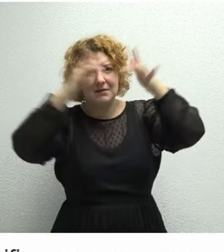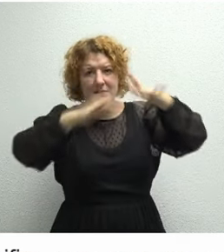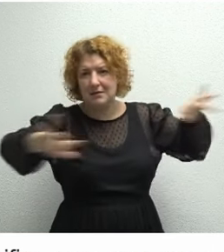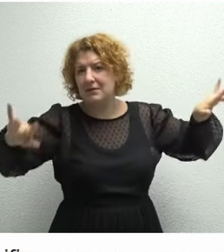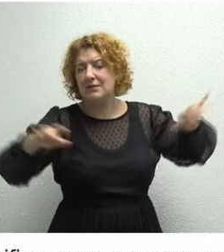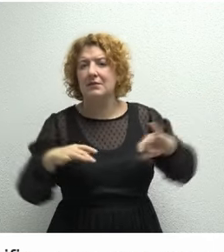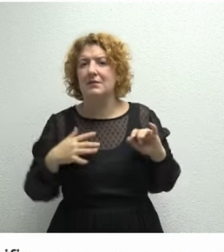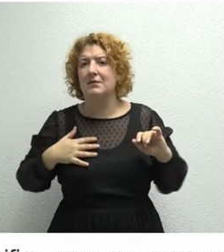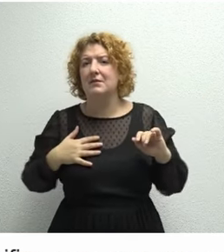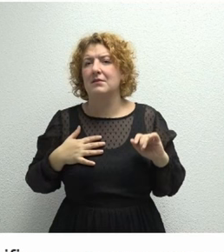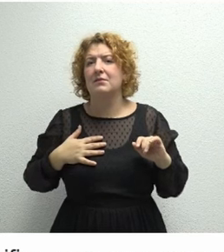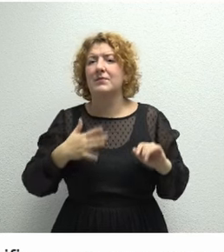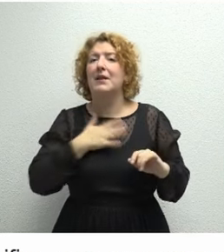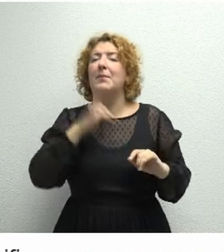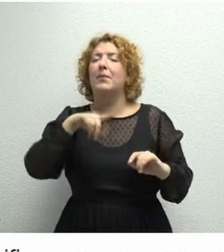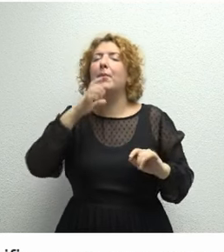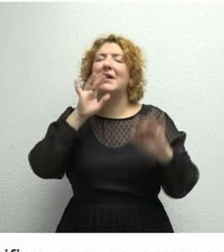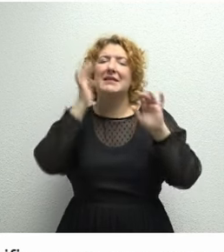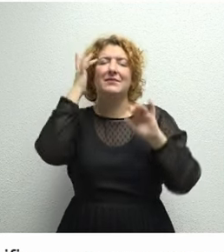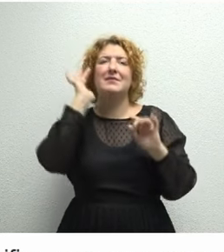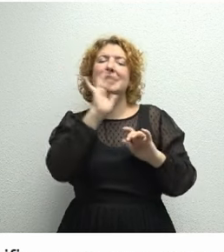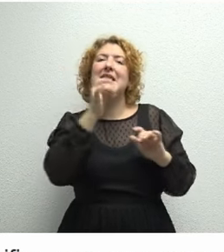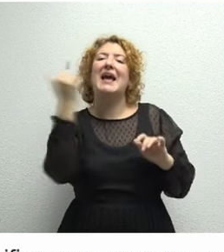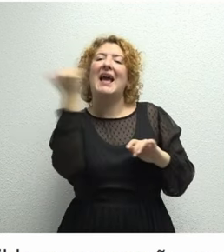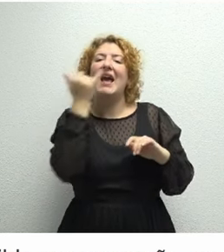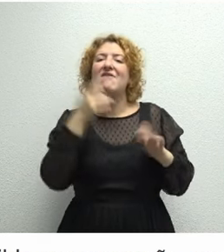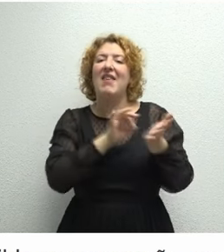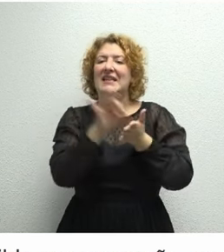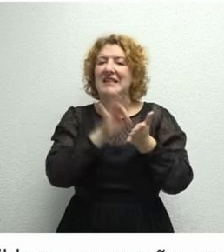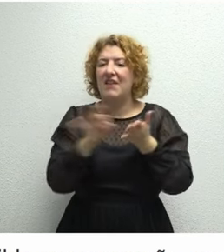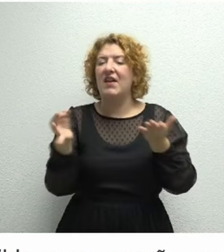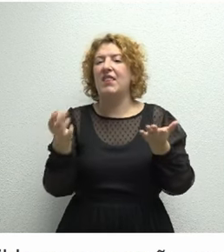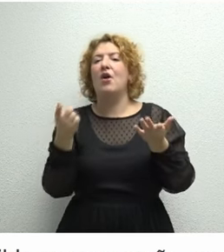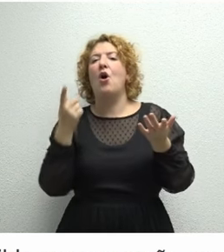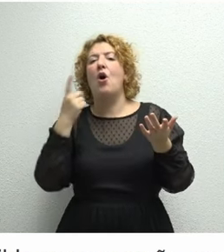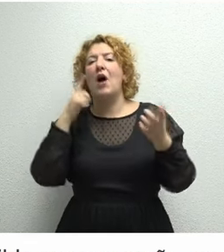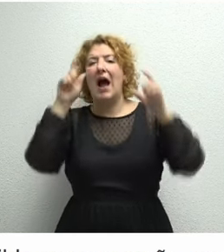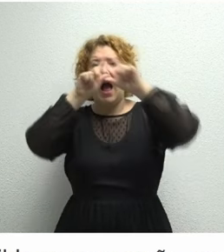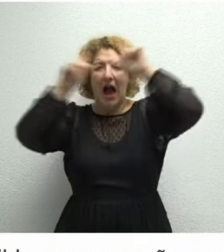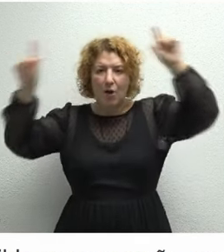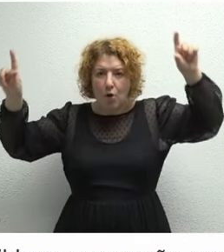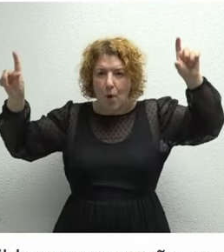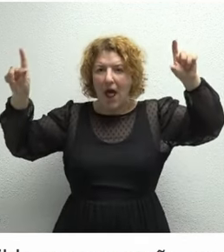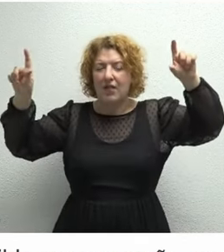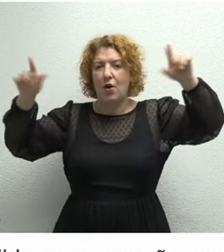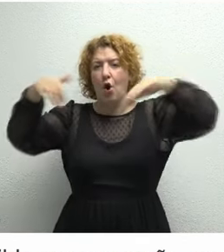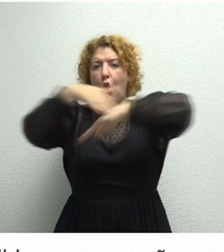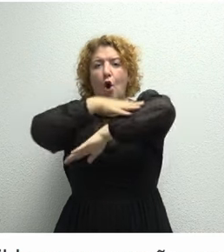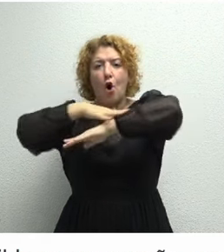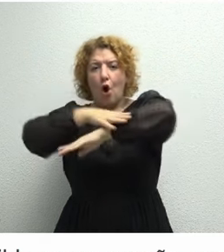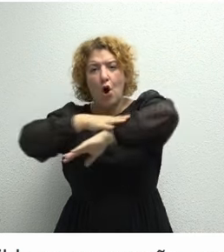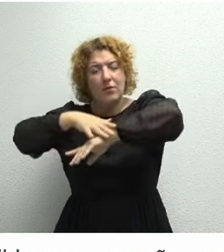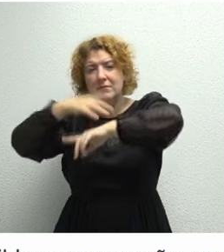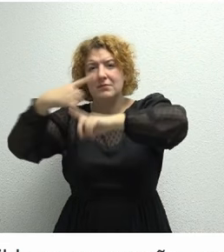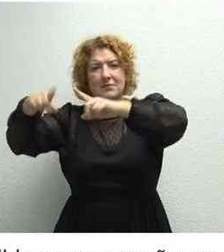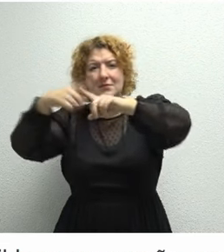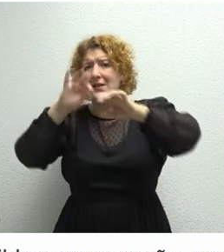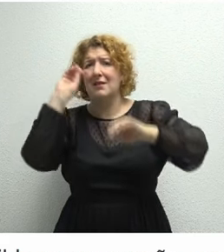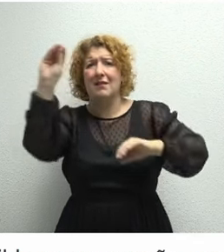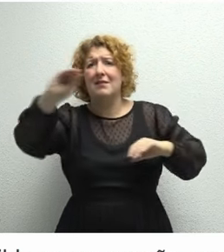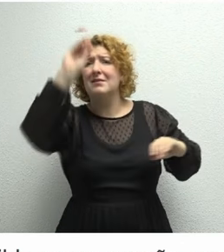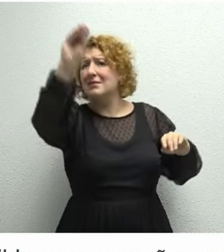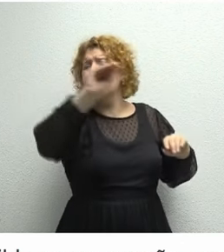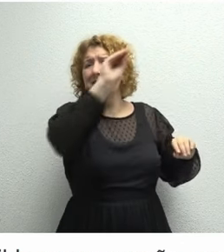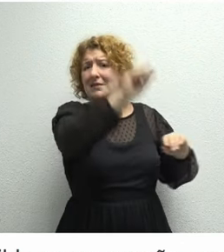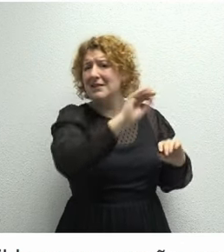Pues a nuestras jefas de sección al servicio a la jefa de servicio a la a la corporación que toque en ese momento en que esto es una estrategia